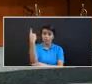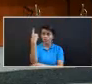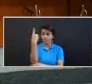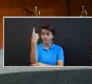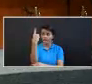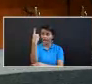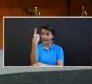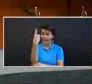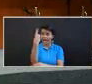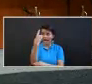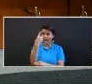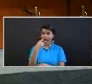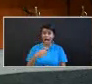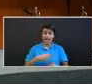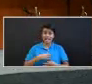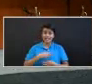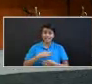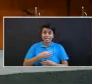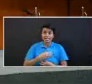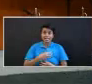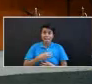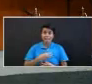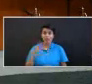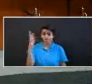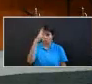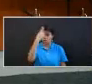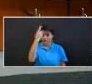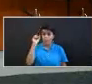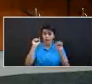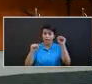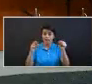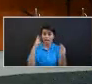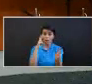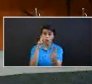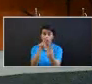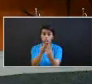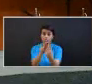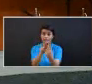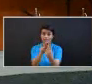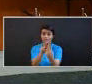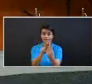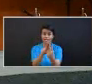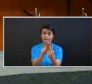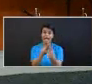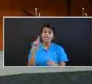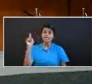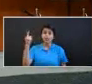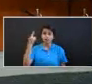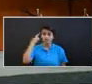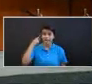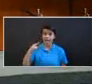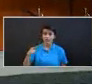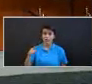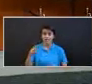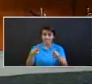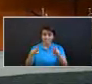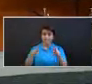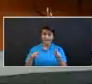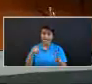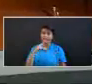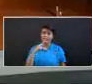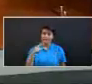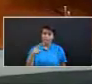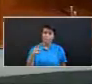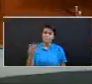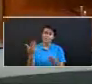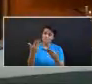un día los pueda reconocer. A ellos solo les interesa que un día los reciban y digan: bienvenido a casa.